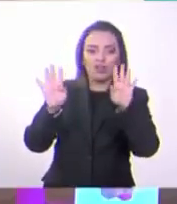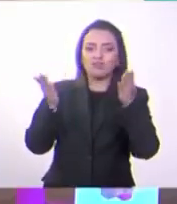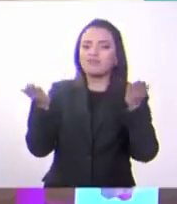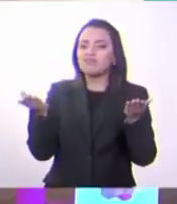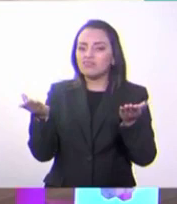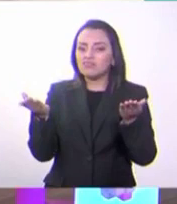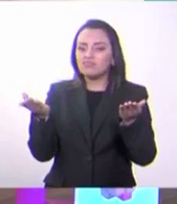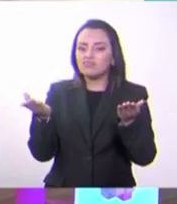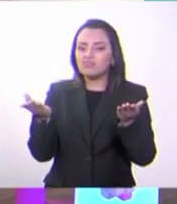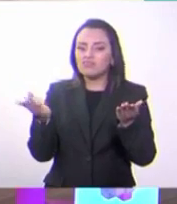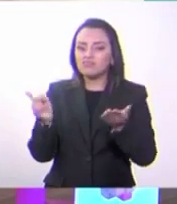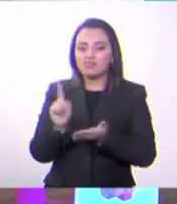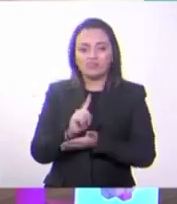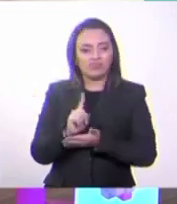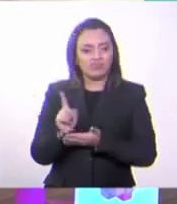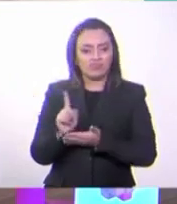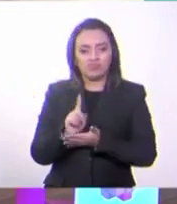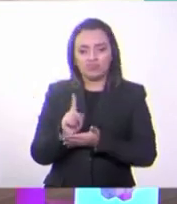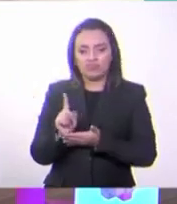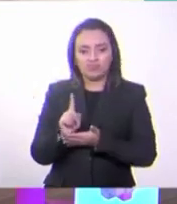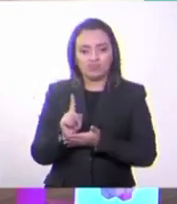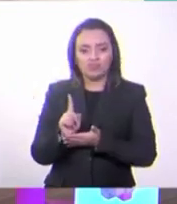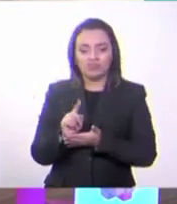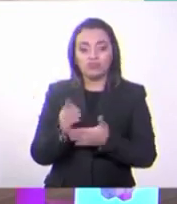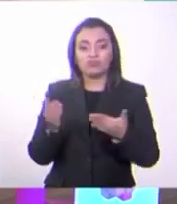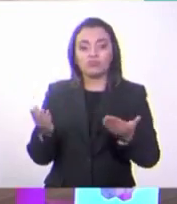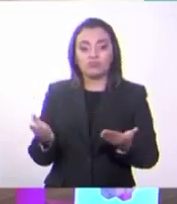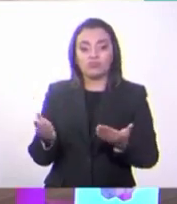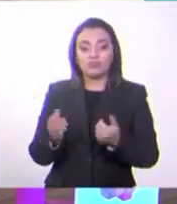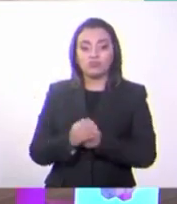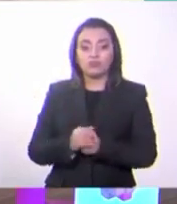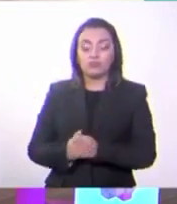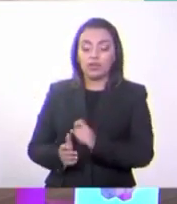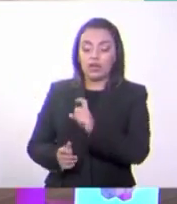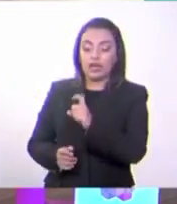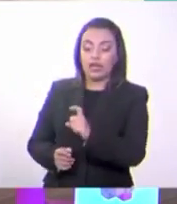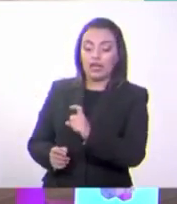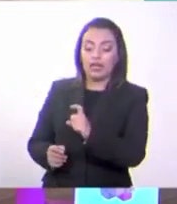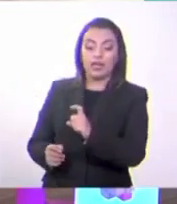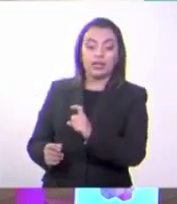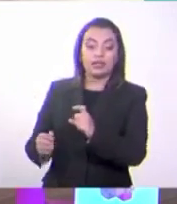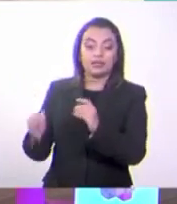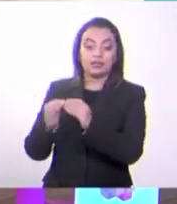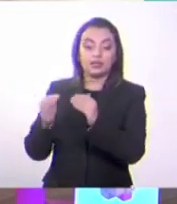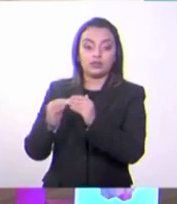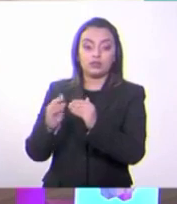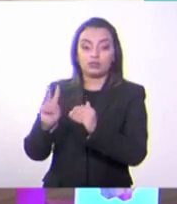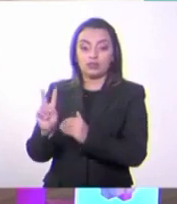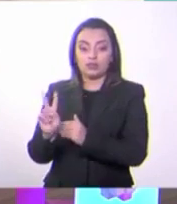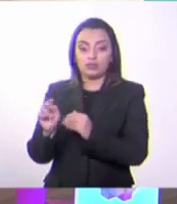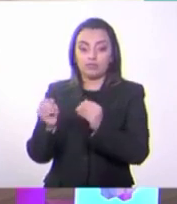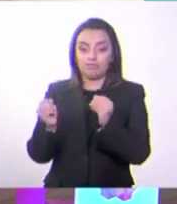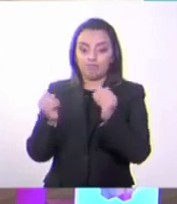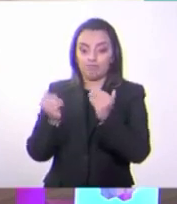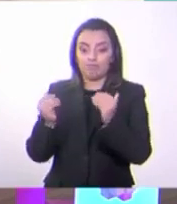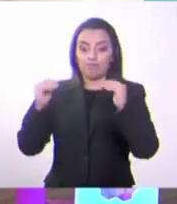solo se cumple para x igual a 2 y x menos 2, porque también veo que siempre se van a ir repitiendo. Siempre van como en parejas,